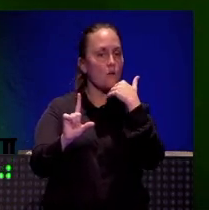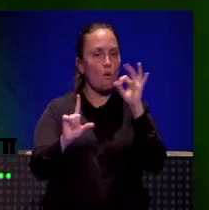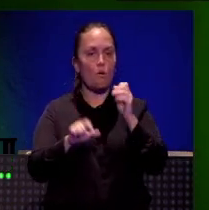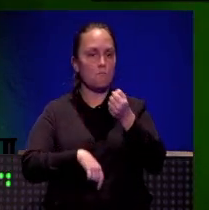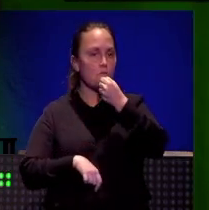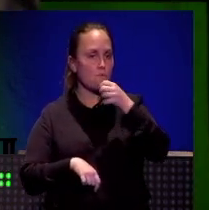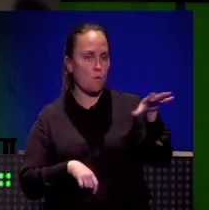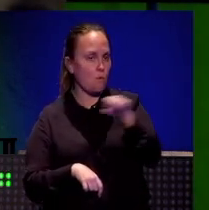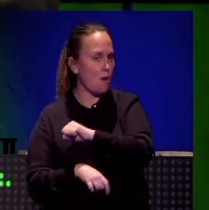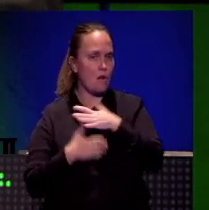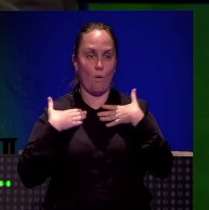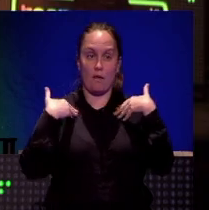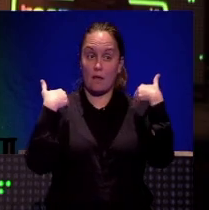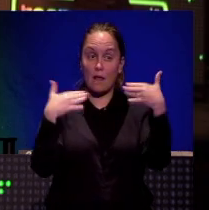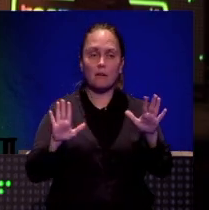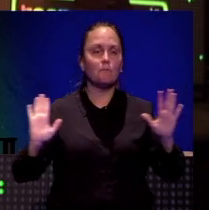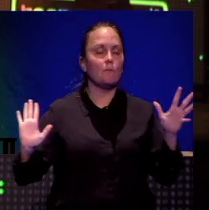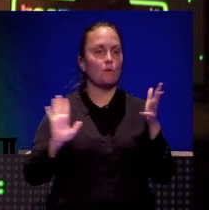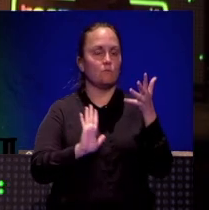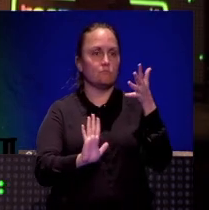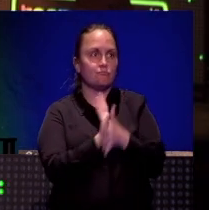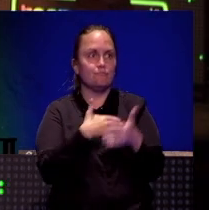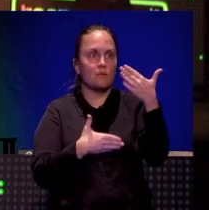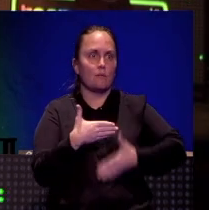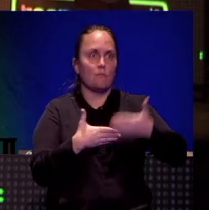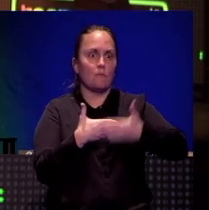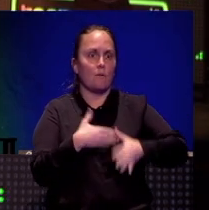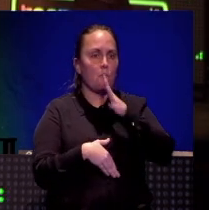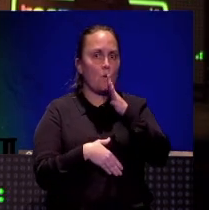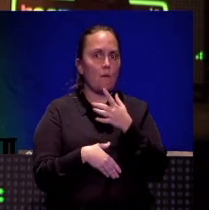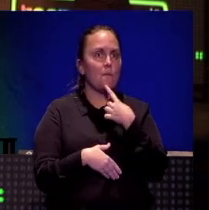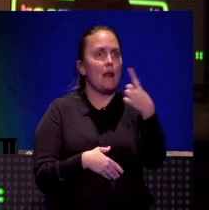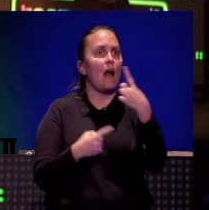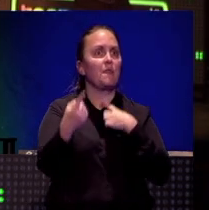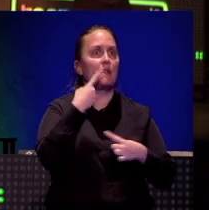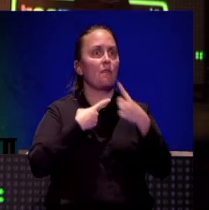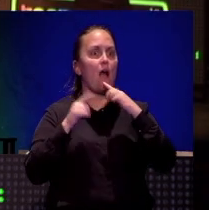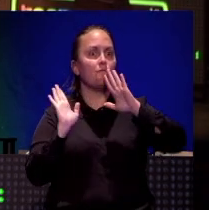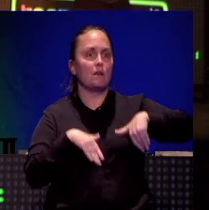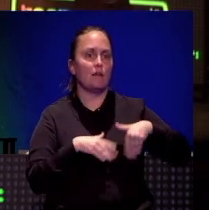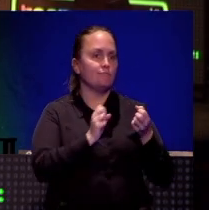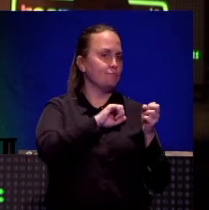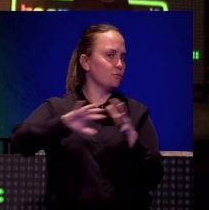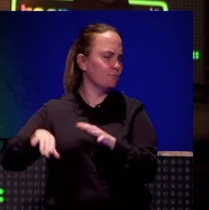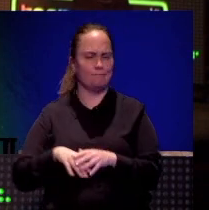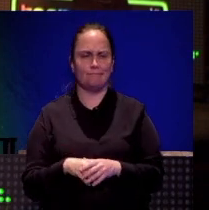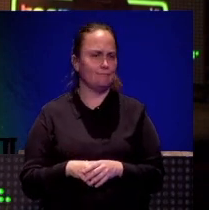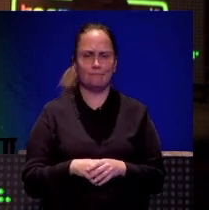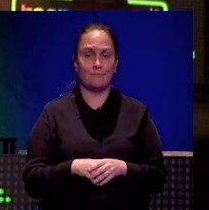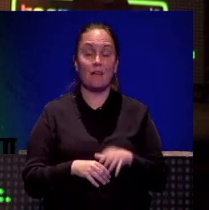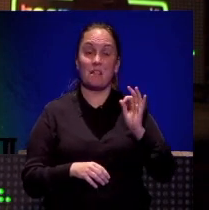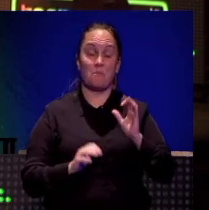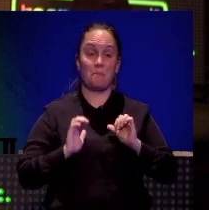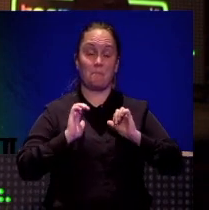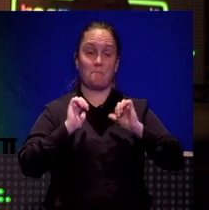lo que queráis pero que no límite el que dirá la verdad empezado mal porque a lo mejor